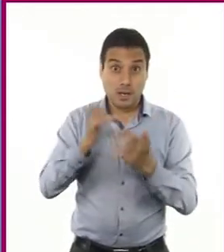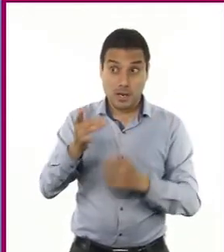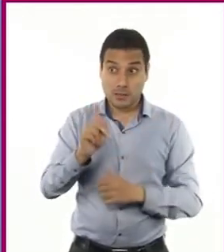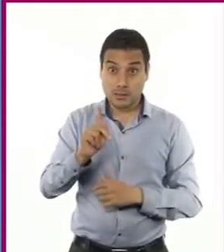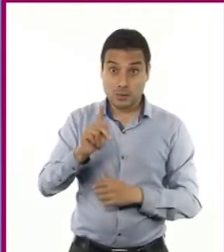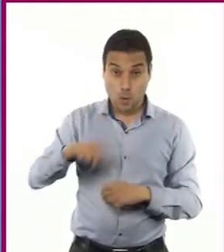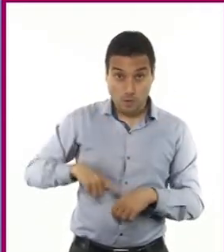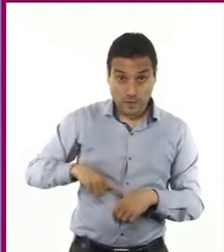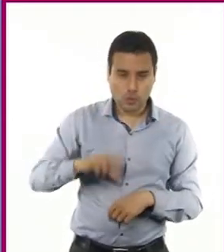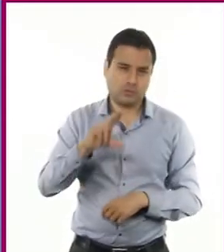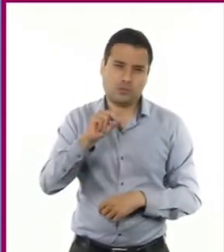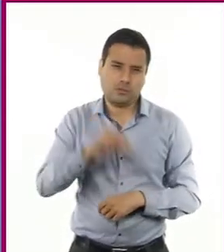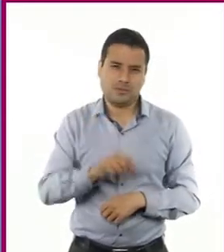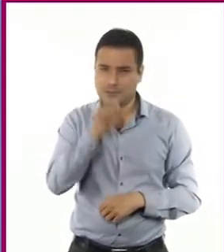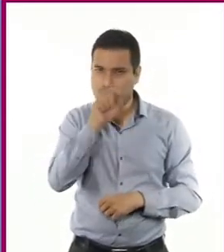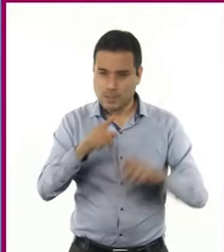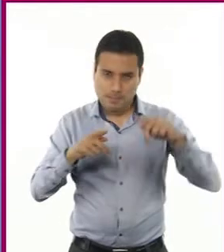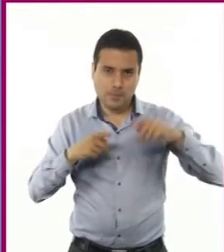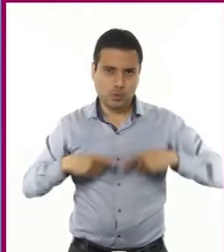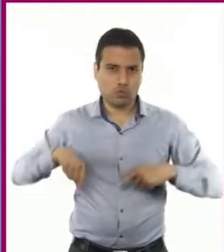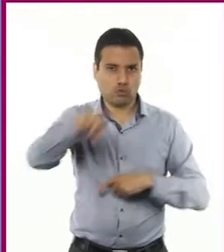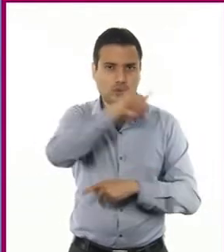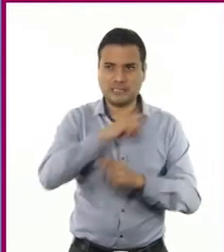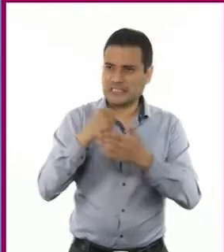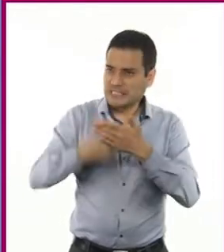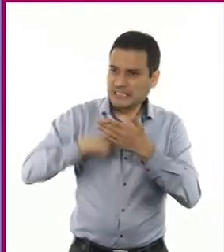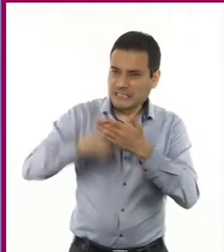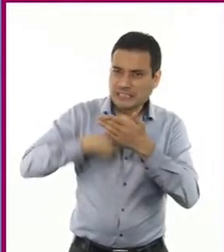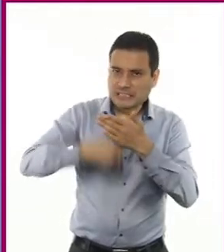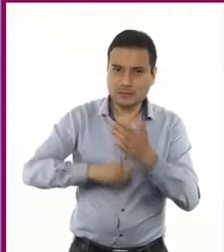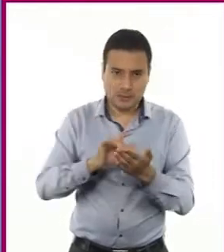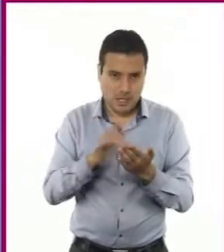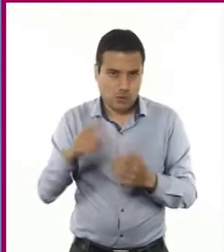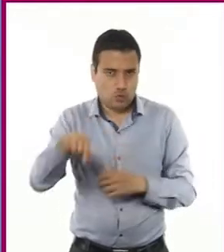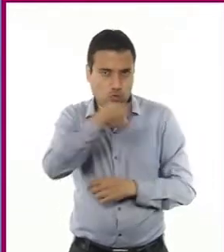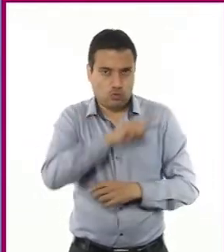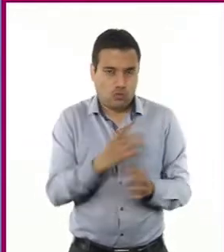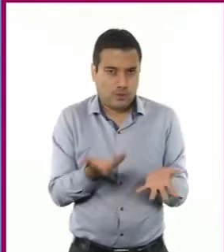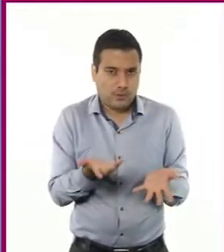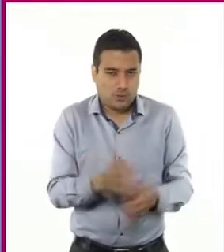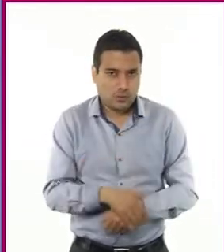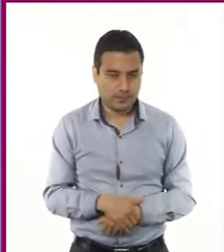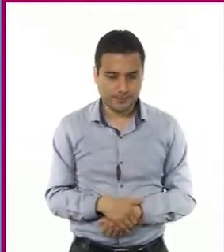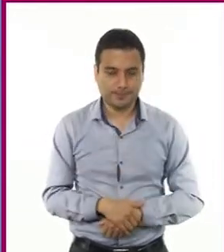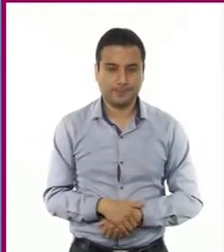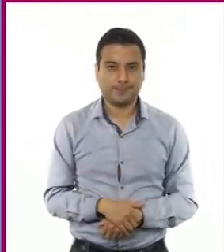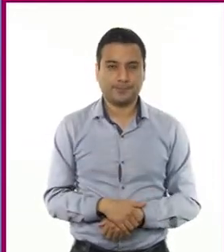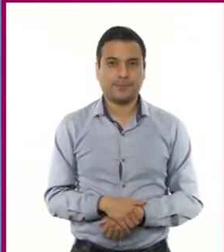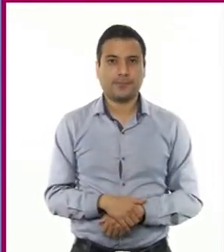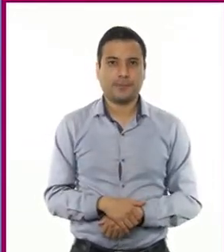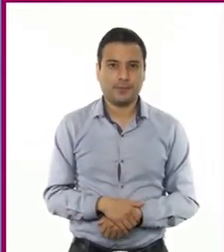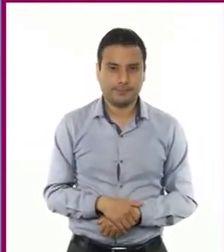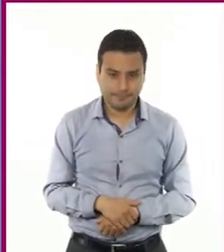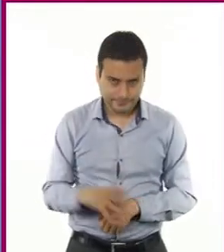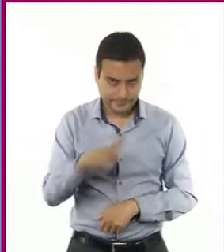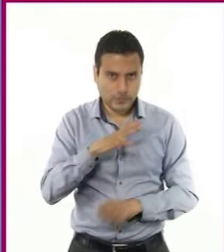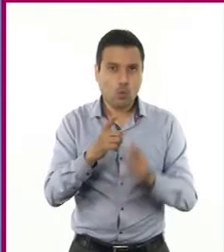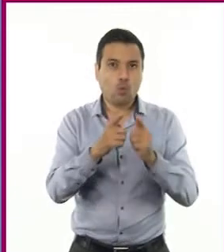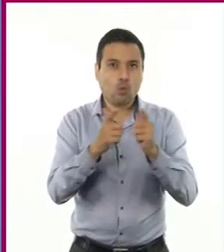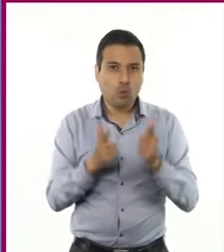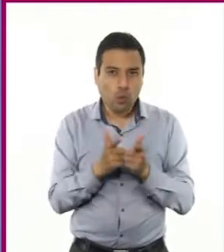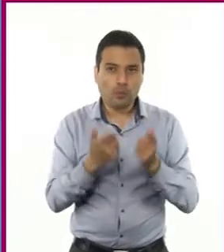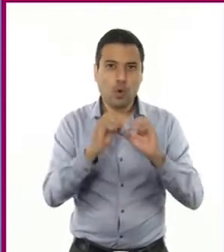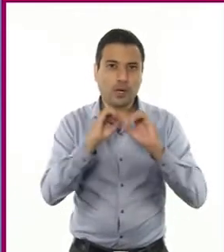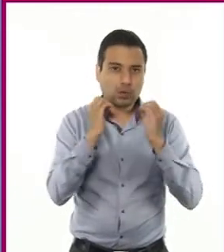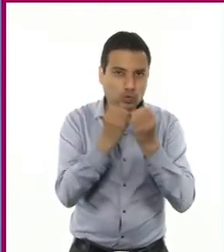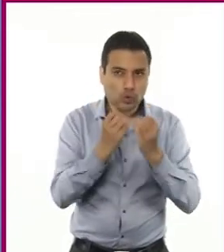fue una conquista democrática de numerosos sectores de la ciudadanía y sus respectivas disidencias, liderazgos, organizaciones